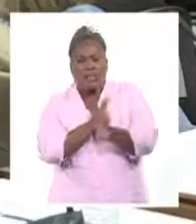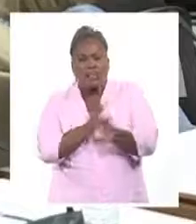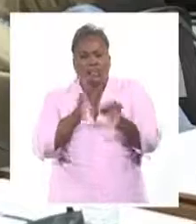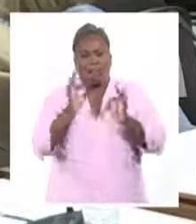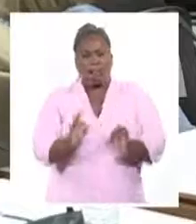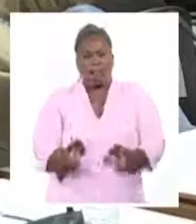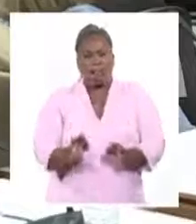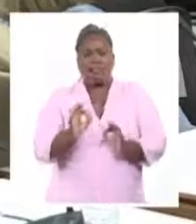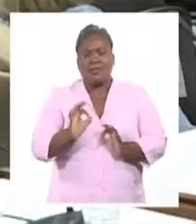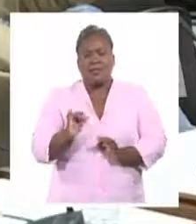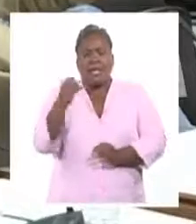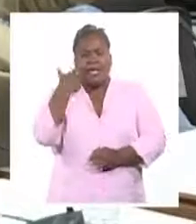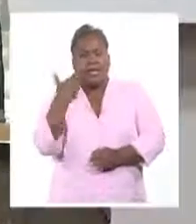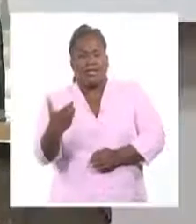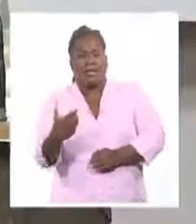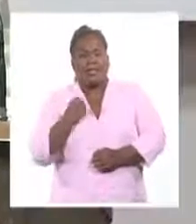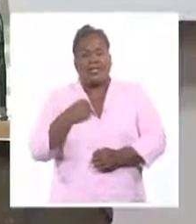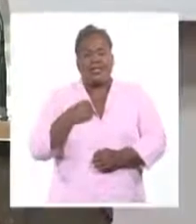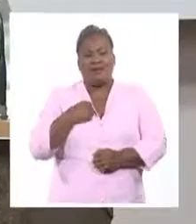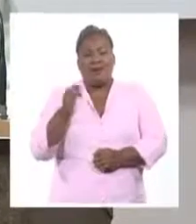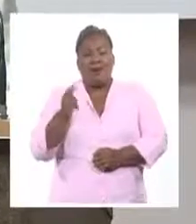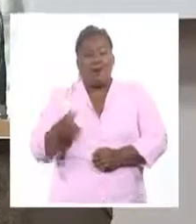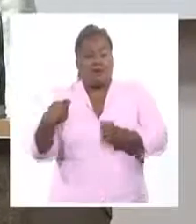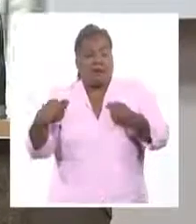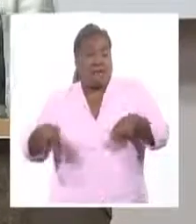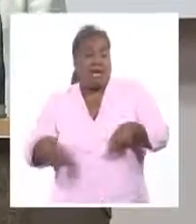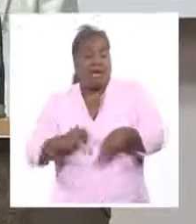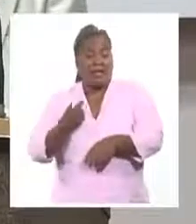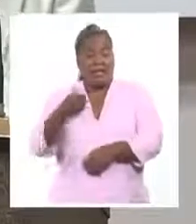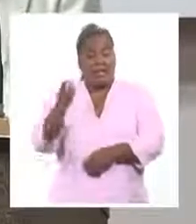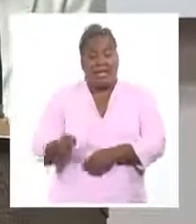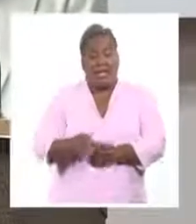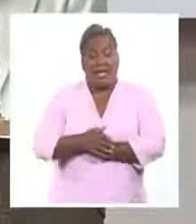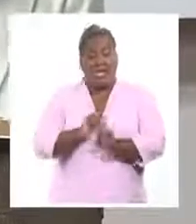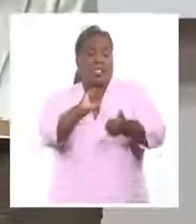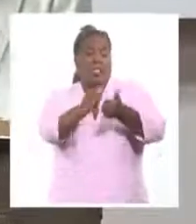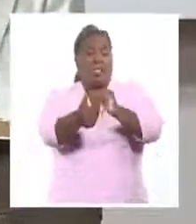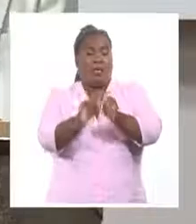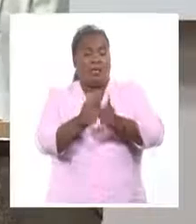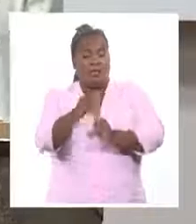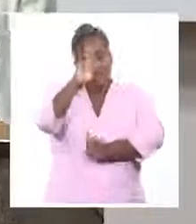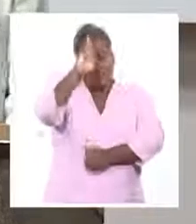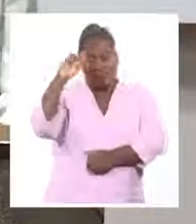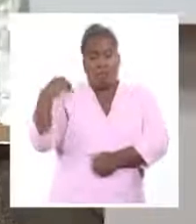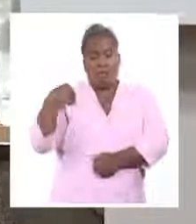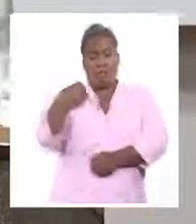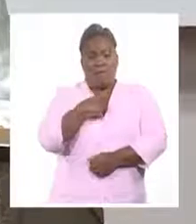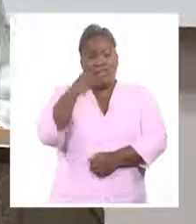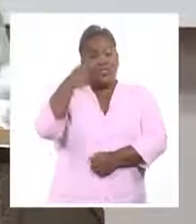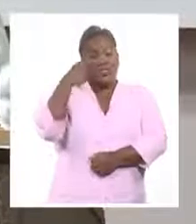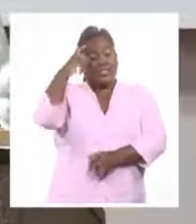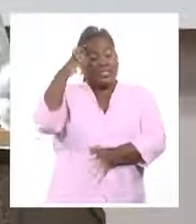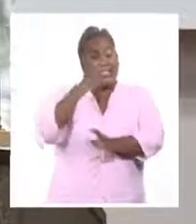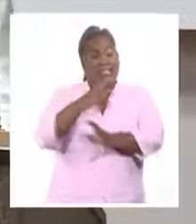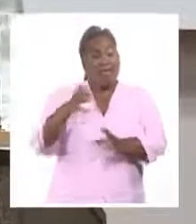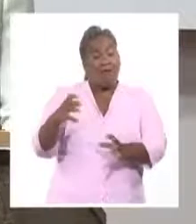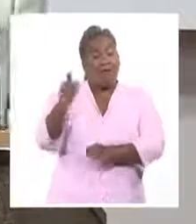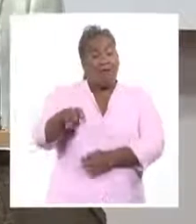el permanente interés por comprar artistas, intelectuales, deportistas, médicos, científicos, en